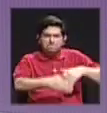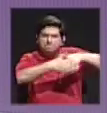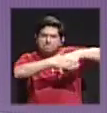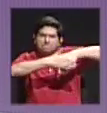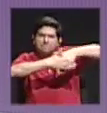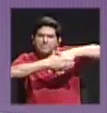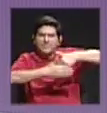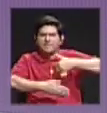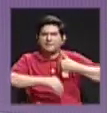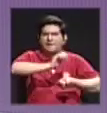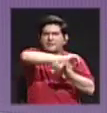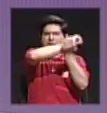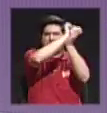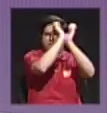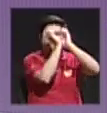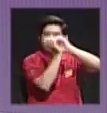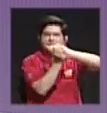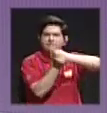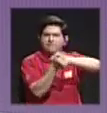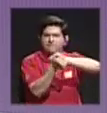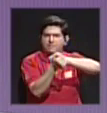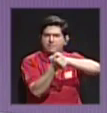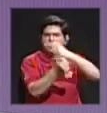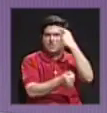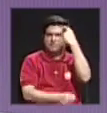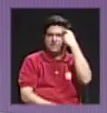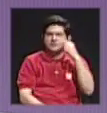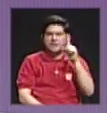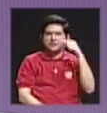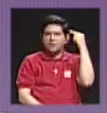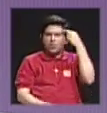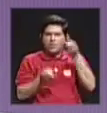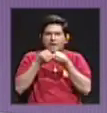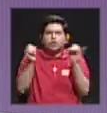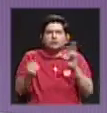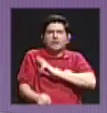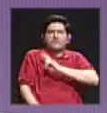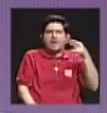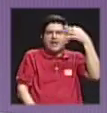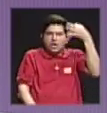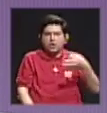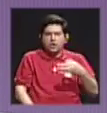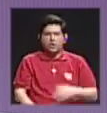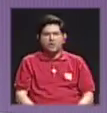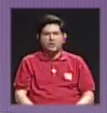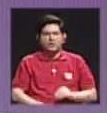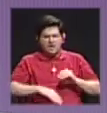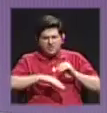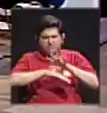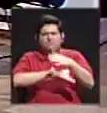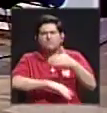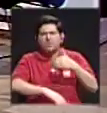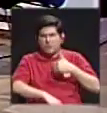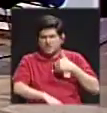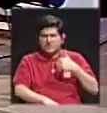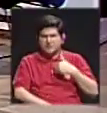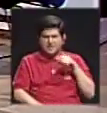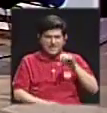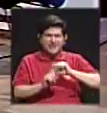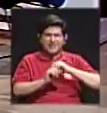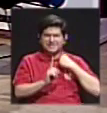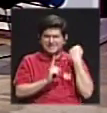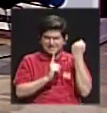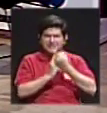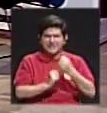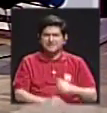impedido que haya un cambio en ese, hacia un Estado laico. ¿Qué implicaciones ha tenido esta